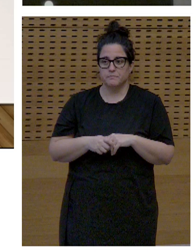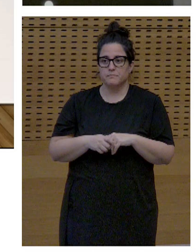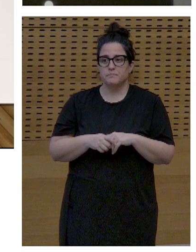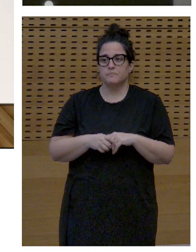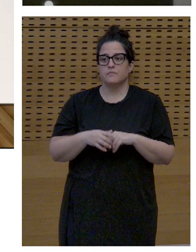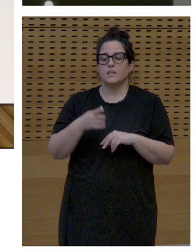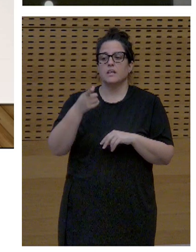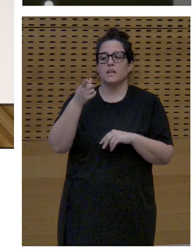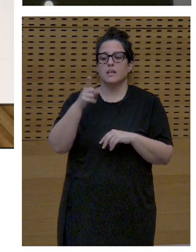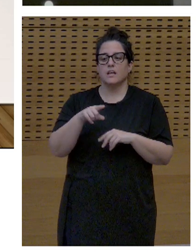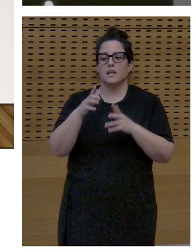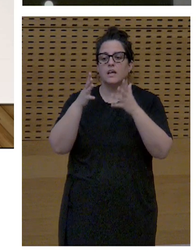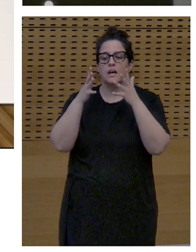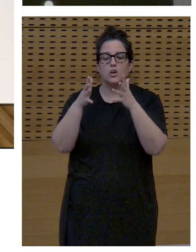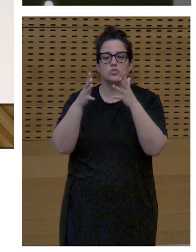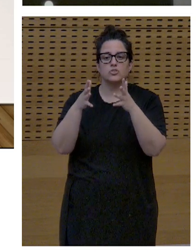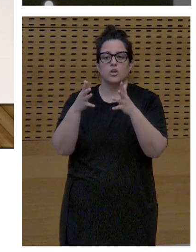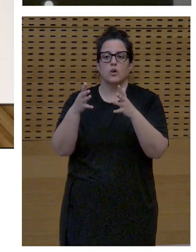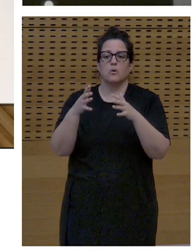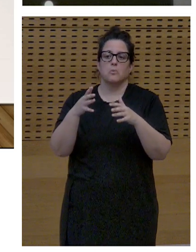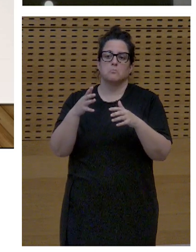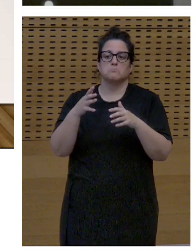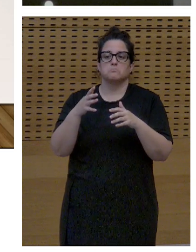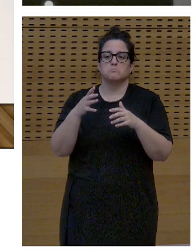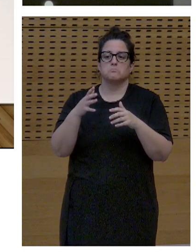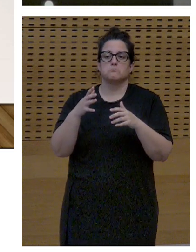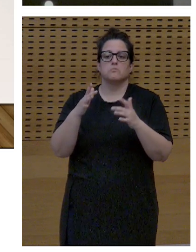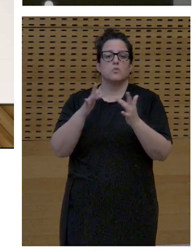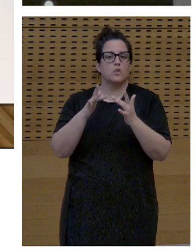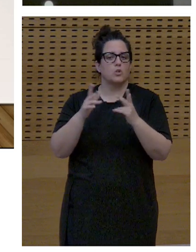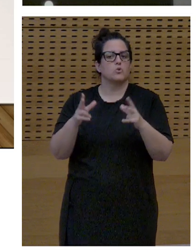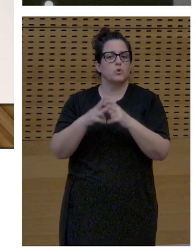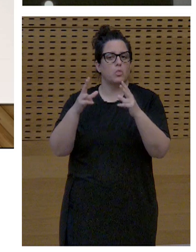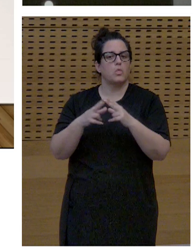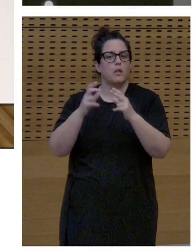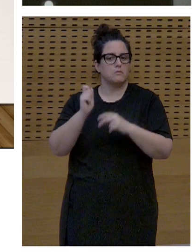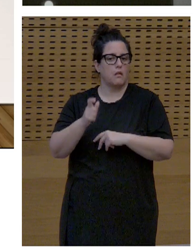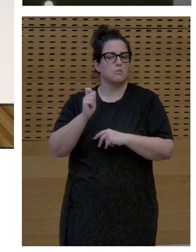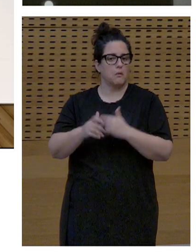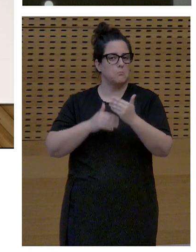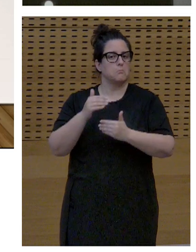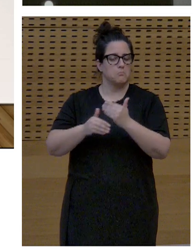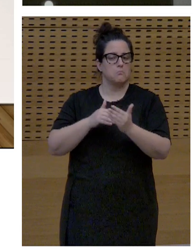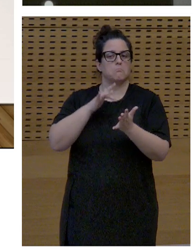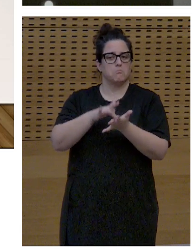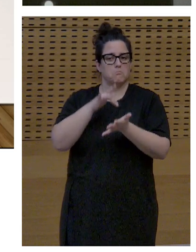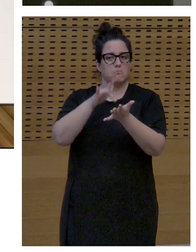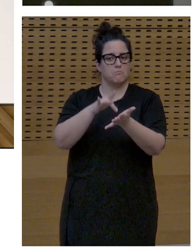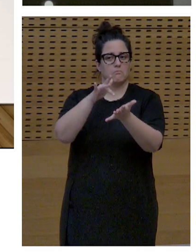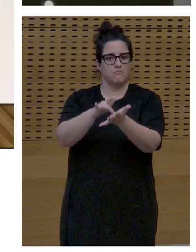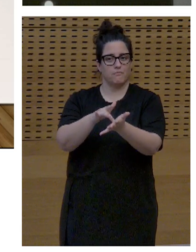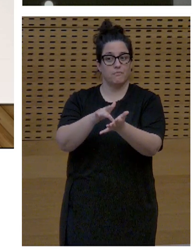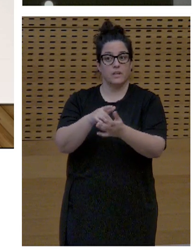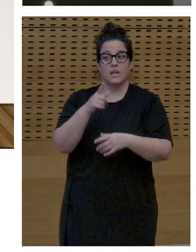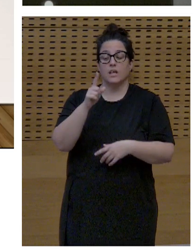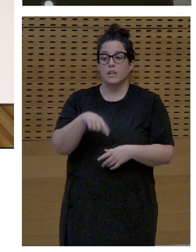mantener, lo recomendado es mantener una actividad social regular y frecuente. Y luego hacer